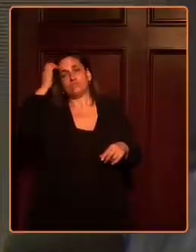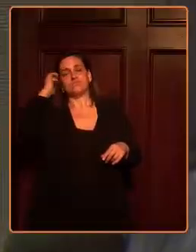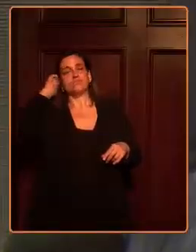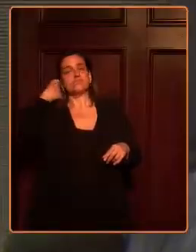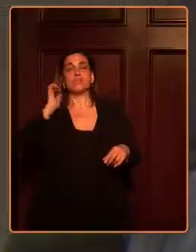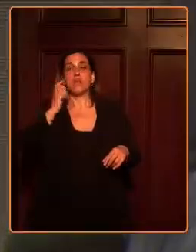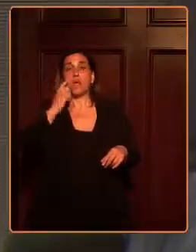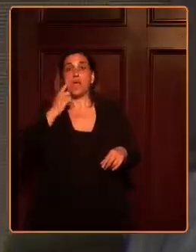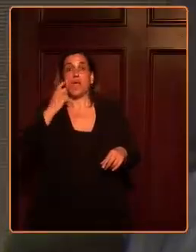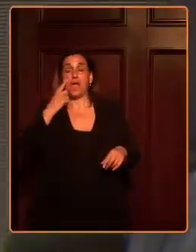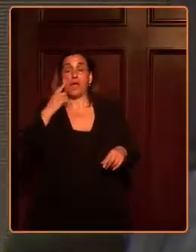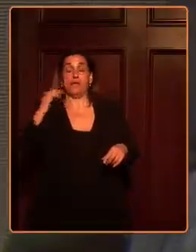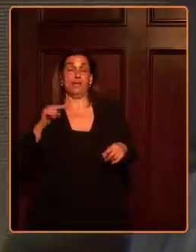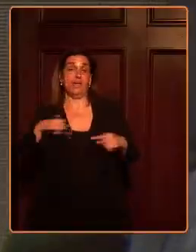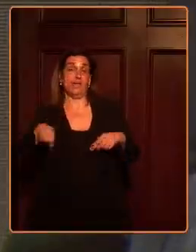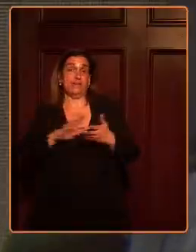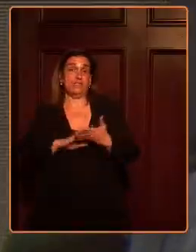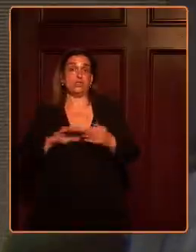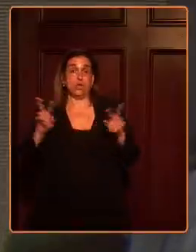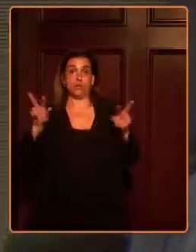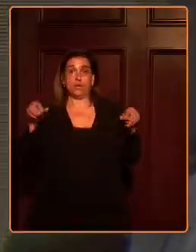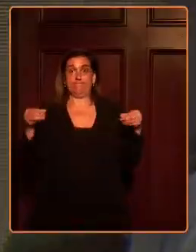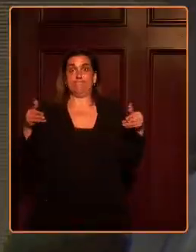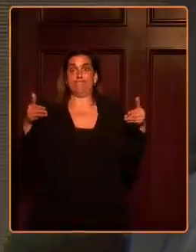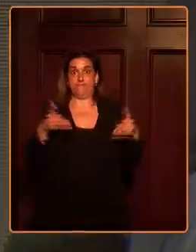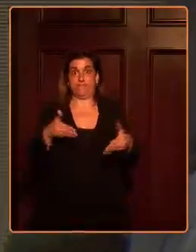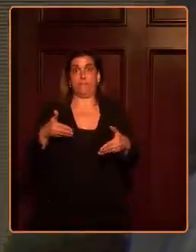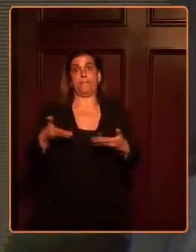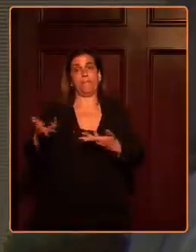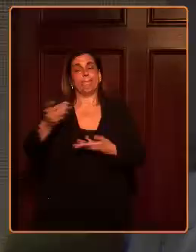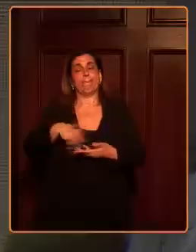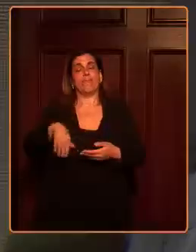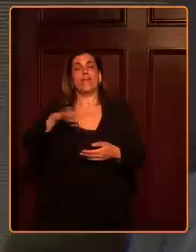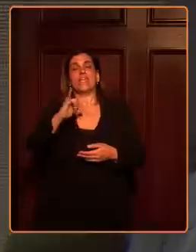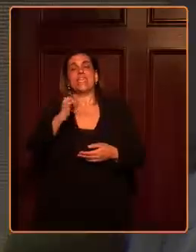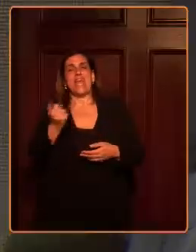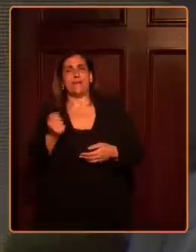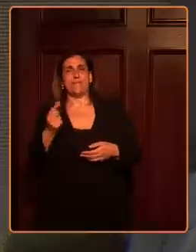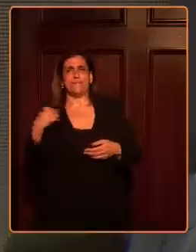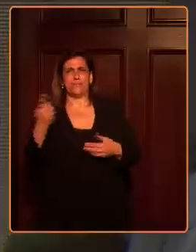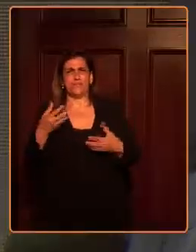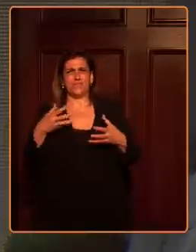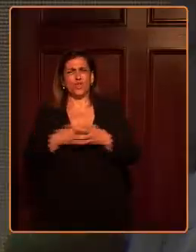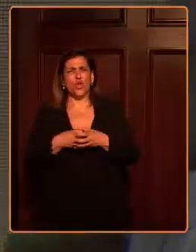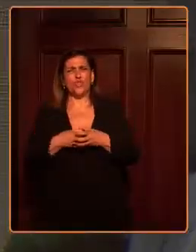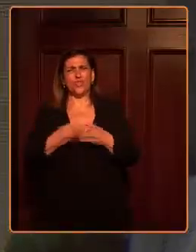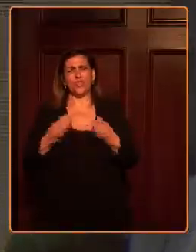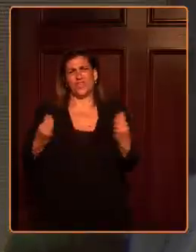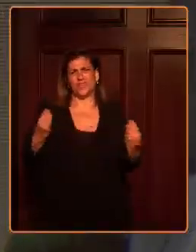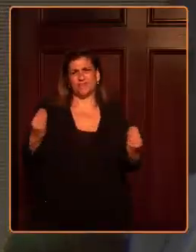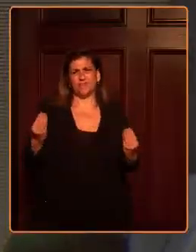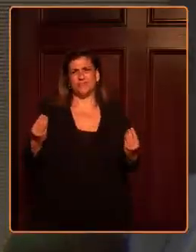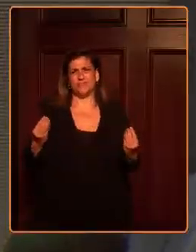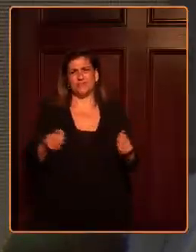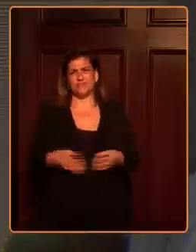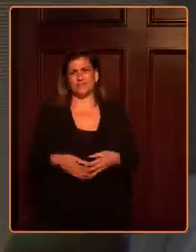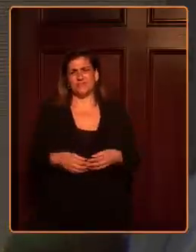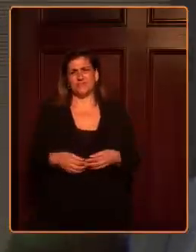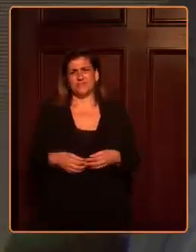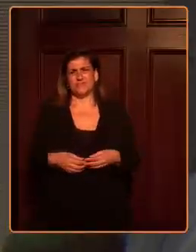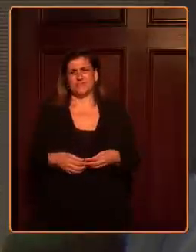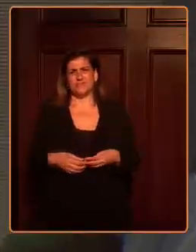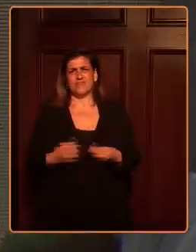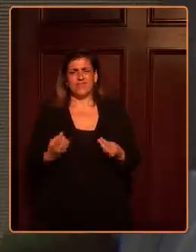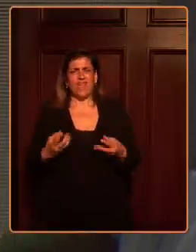donde estamos todavía, los marcos de competencias sobre inteligencia artificial en educación, que es donde Y